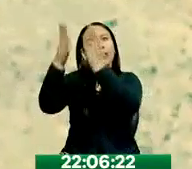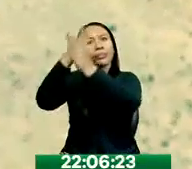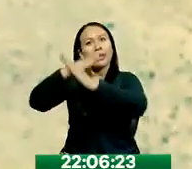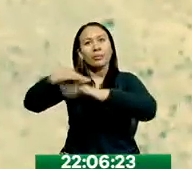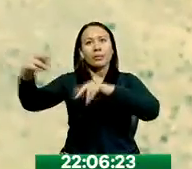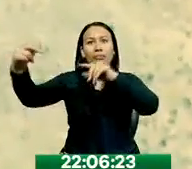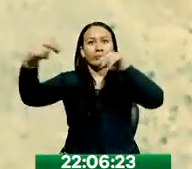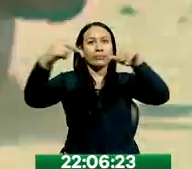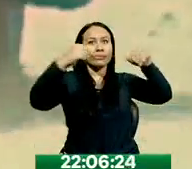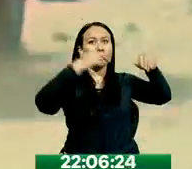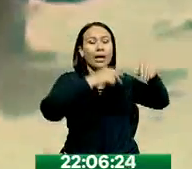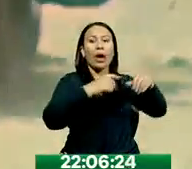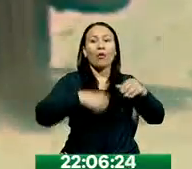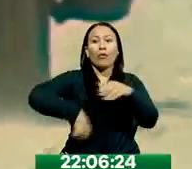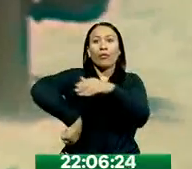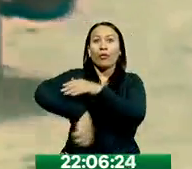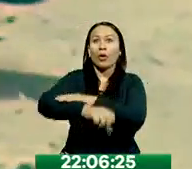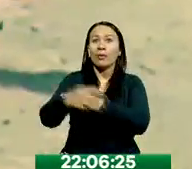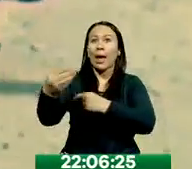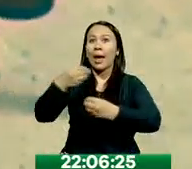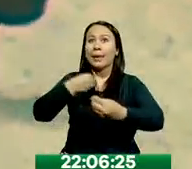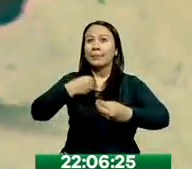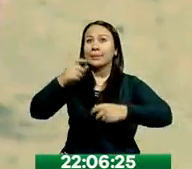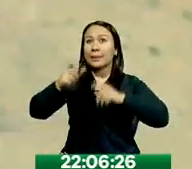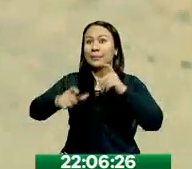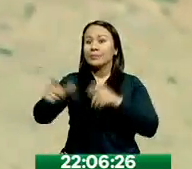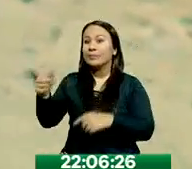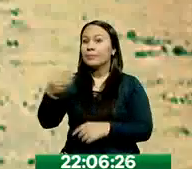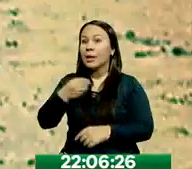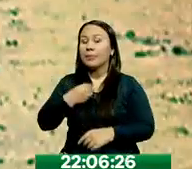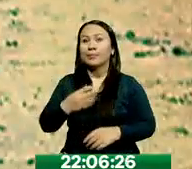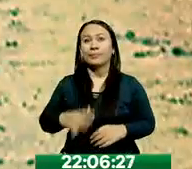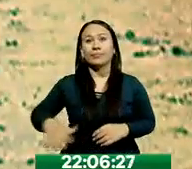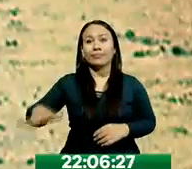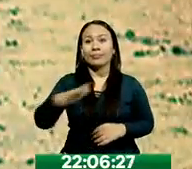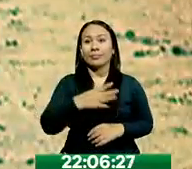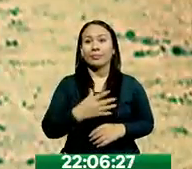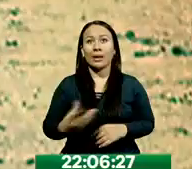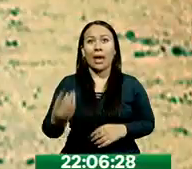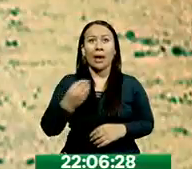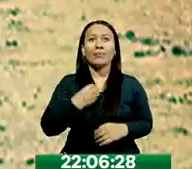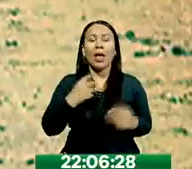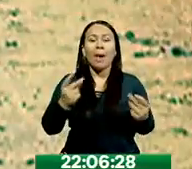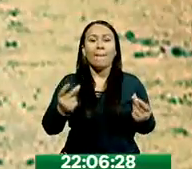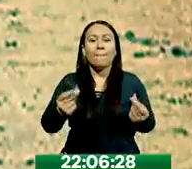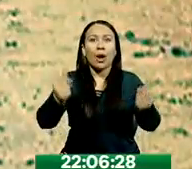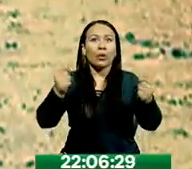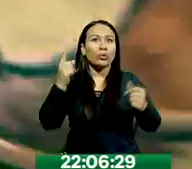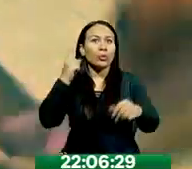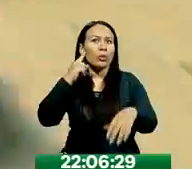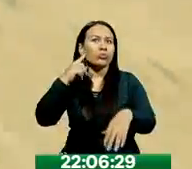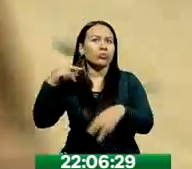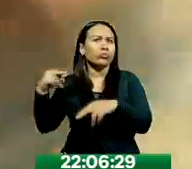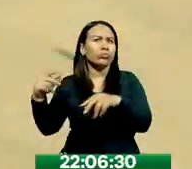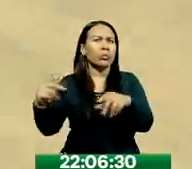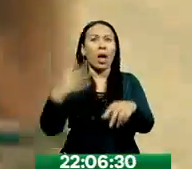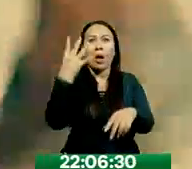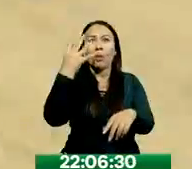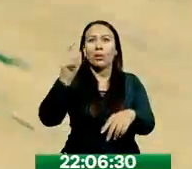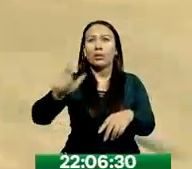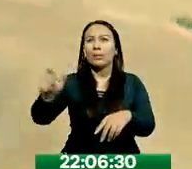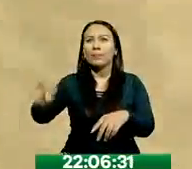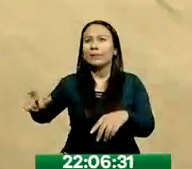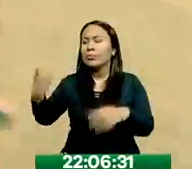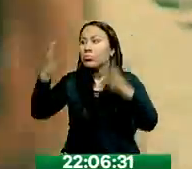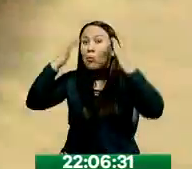el recinto la ceiba luego de participar en un torneo de fútbol de pronto su trayecto fue interrumpido por cuatro personas